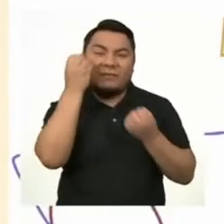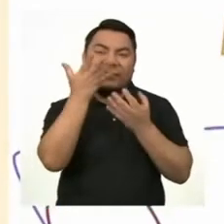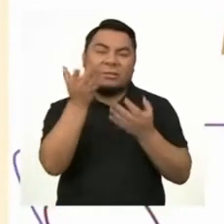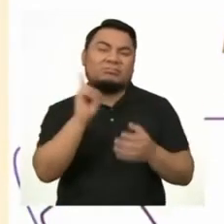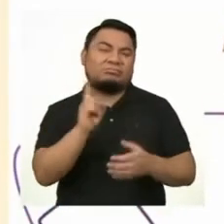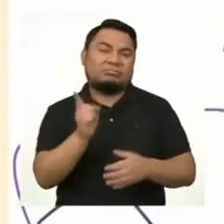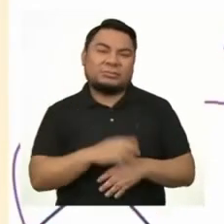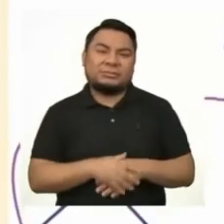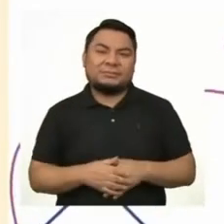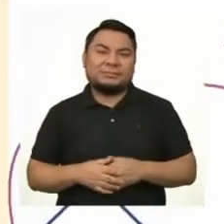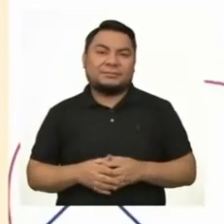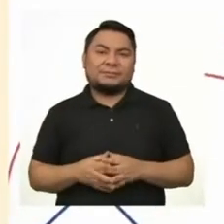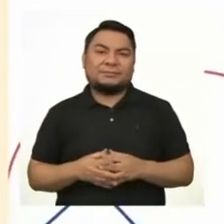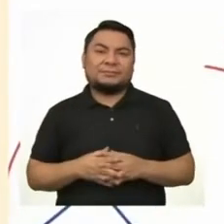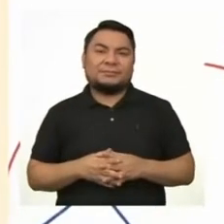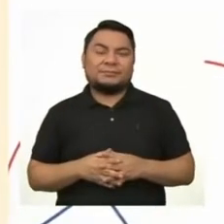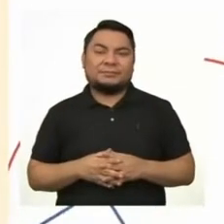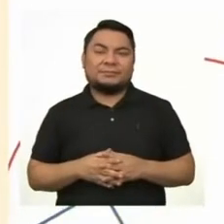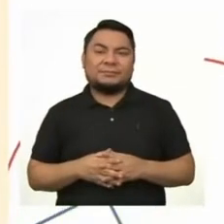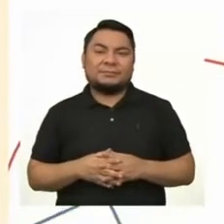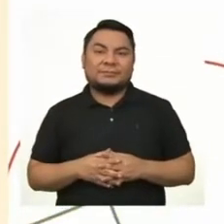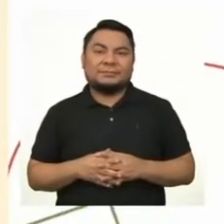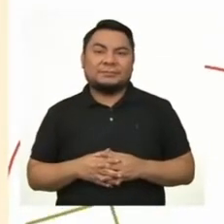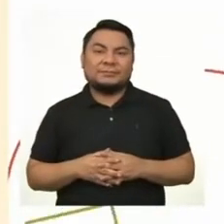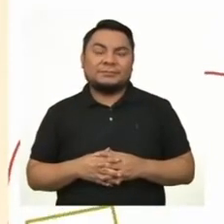calma.